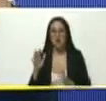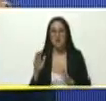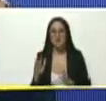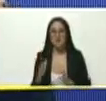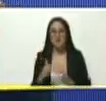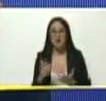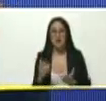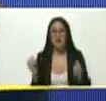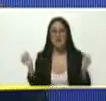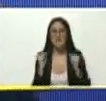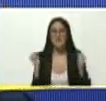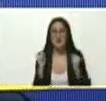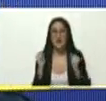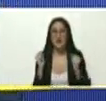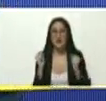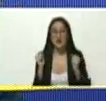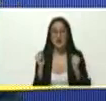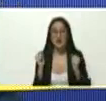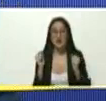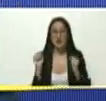del invierno occidental,